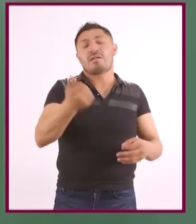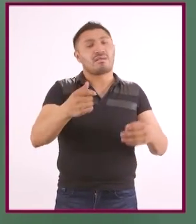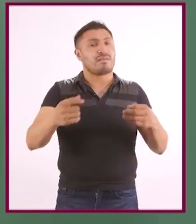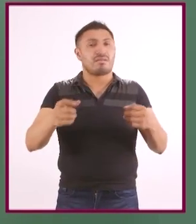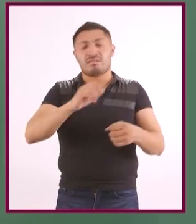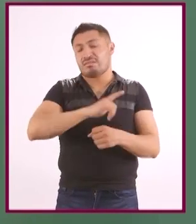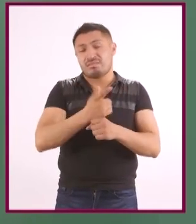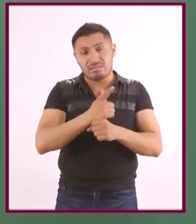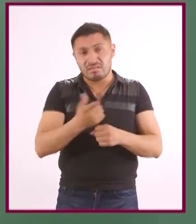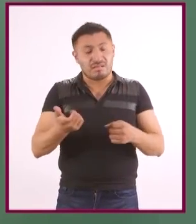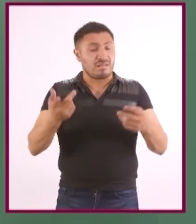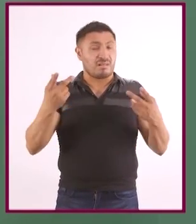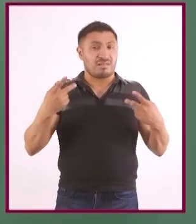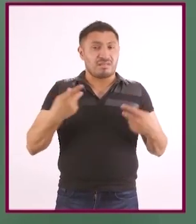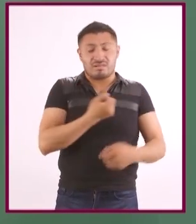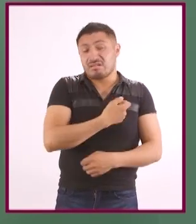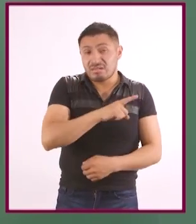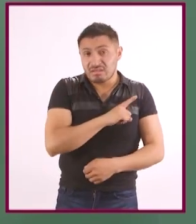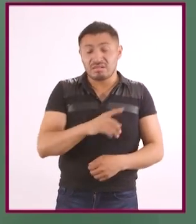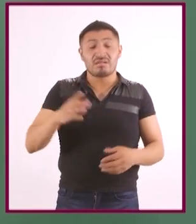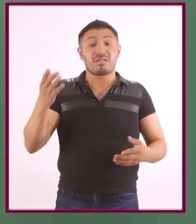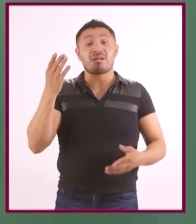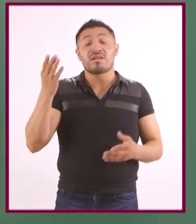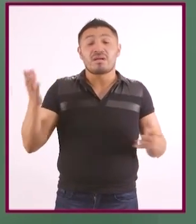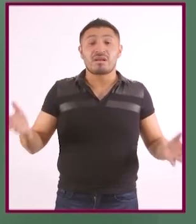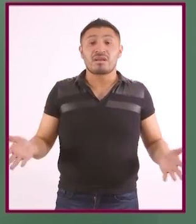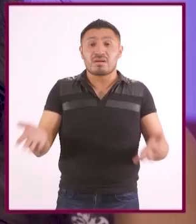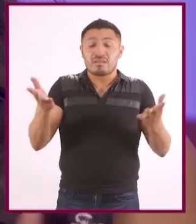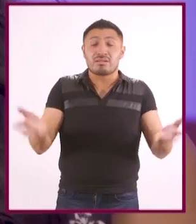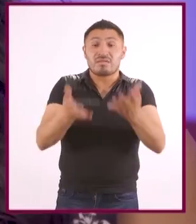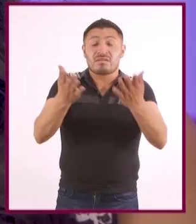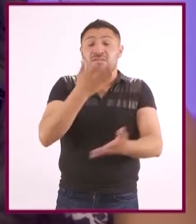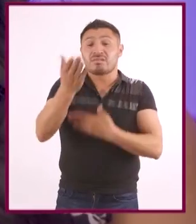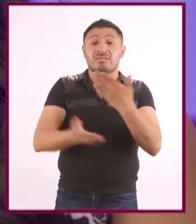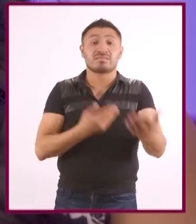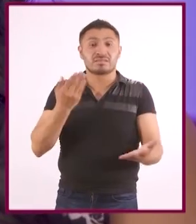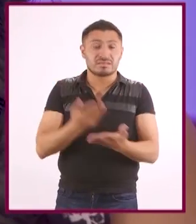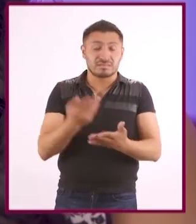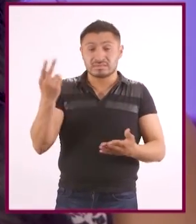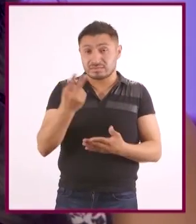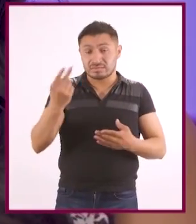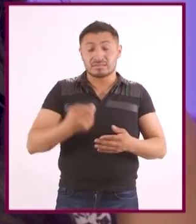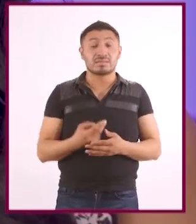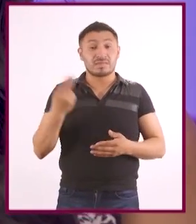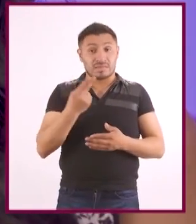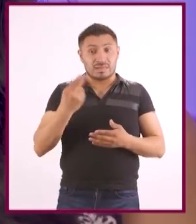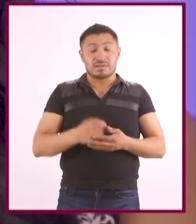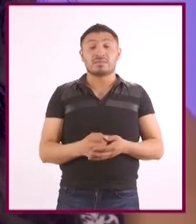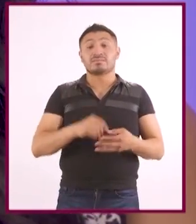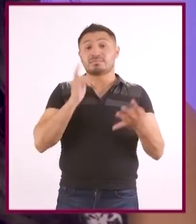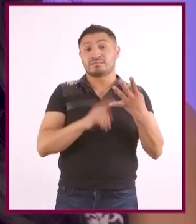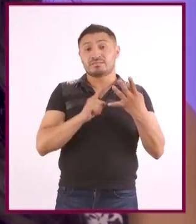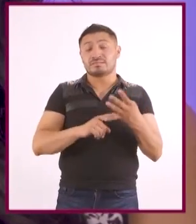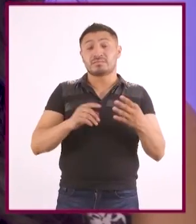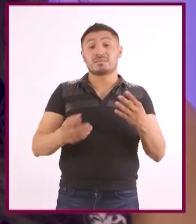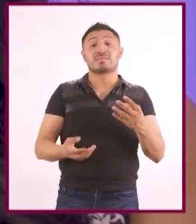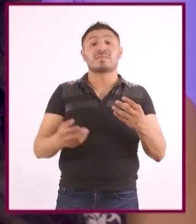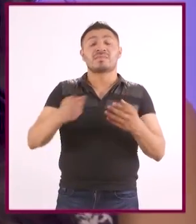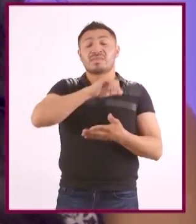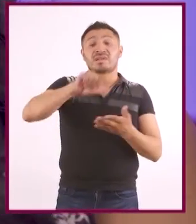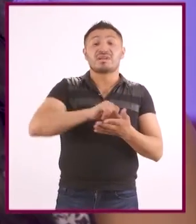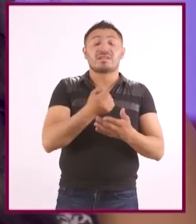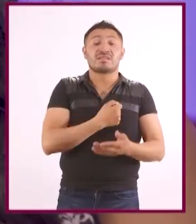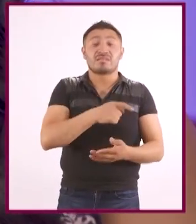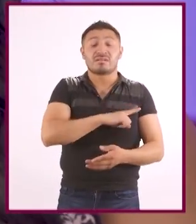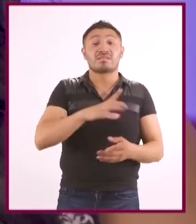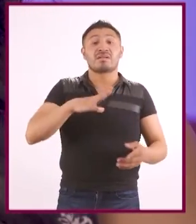otro profesional de la salud que pueda proveer el servicio requerido. 4. Las unidades de salud tienen la responsabilidad de